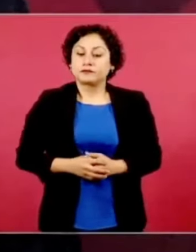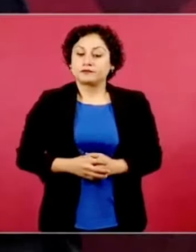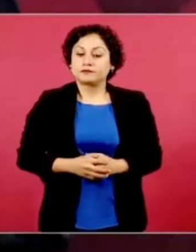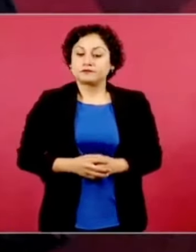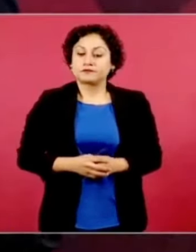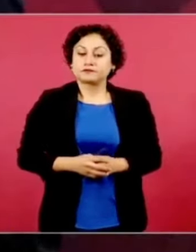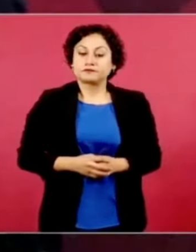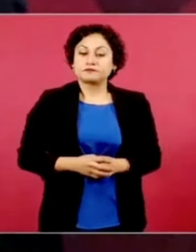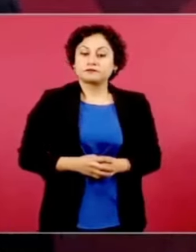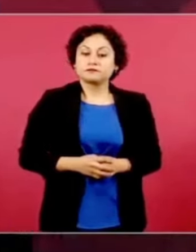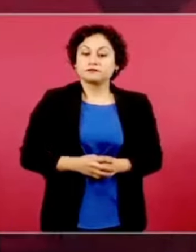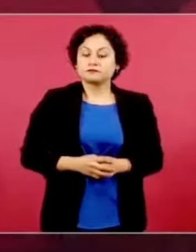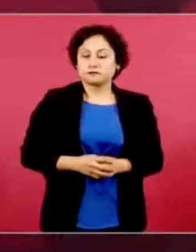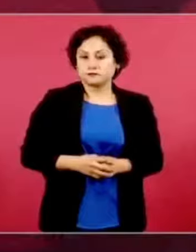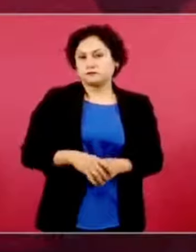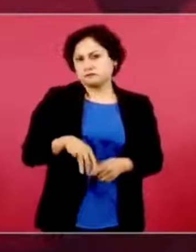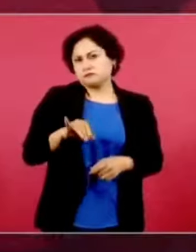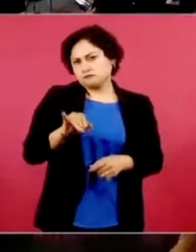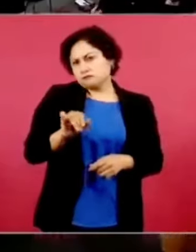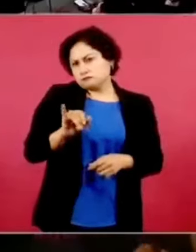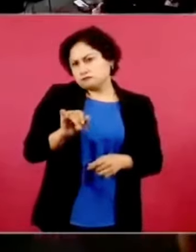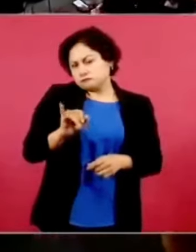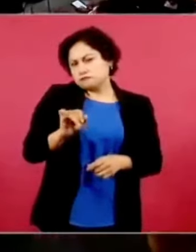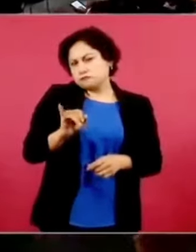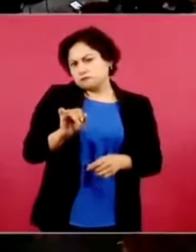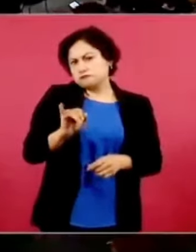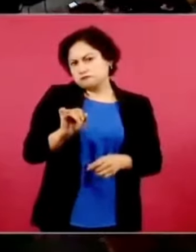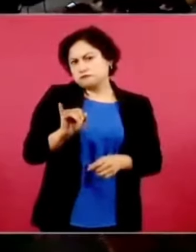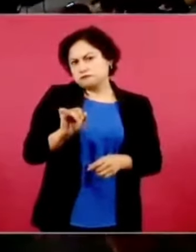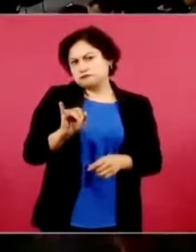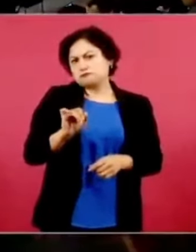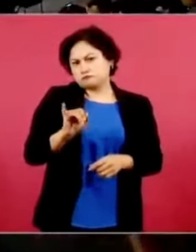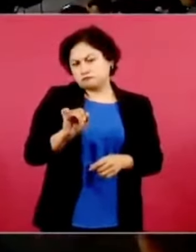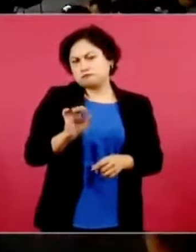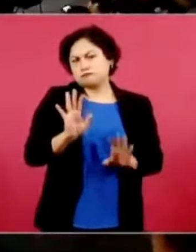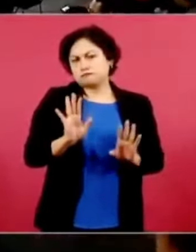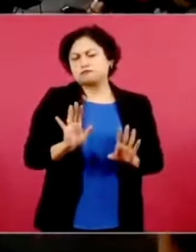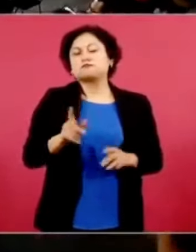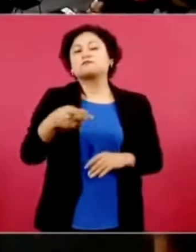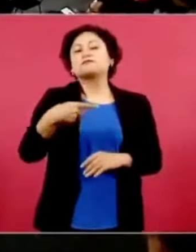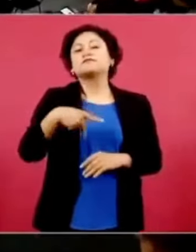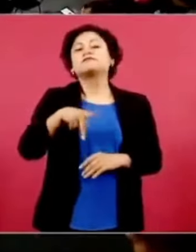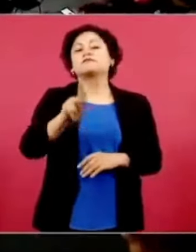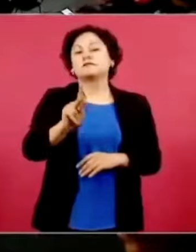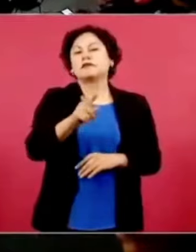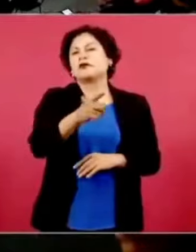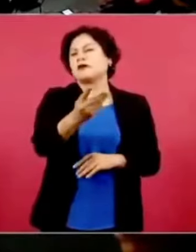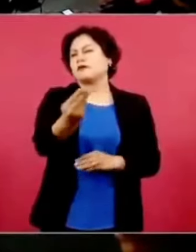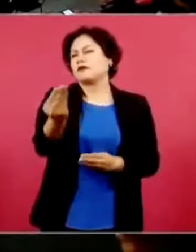Sí, de pasando. Sí, pasando, pero hay ya textos sobre eso.